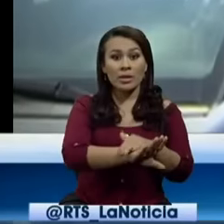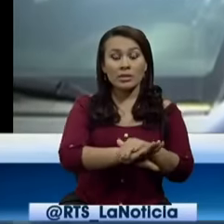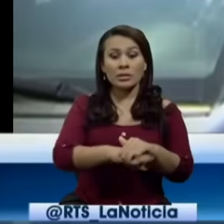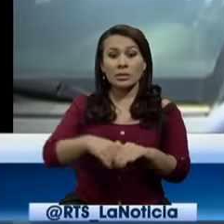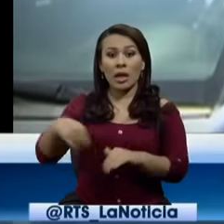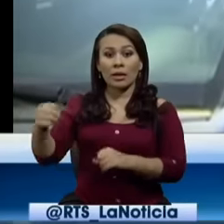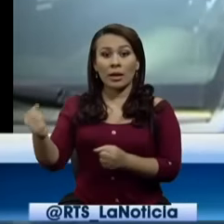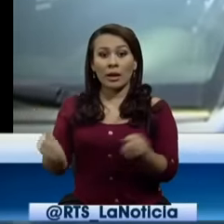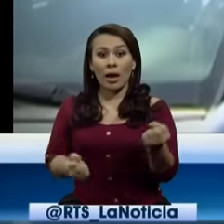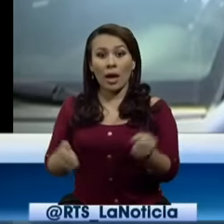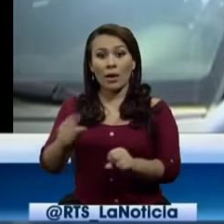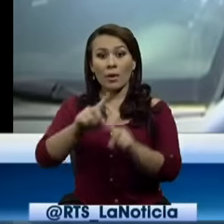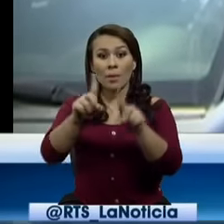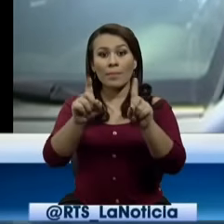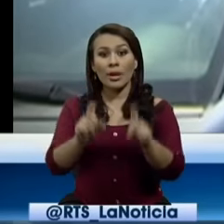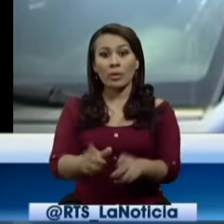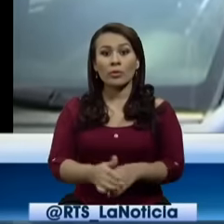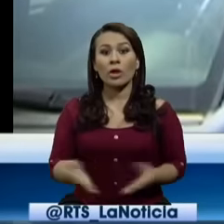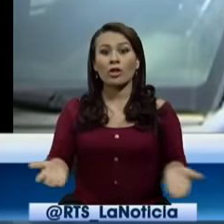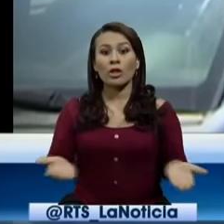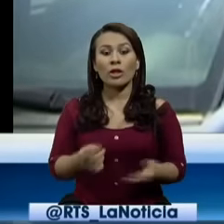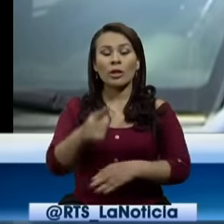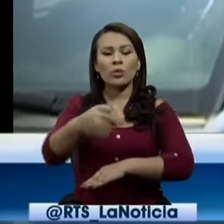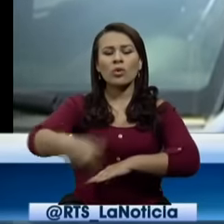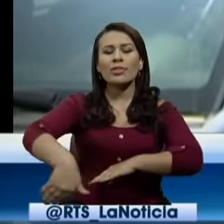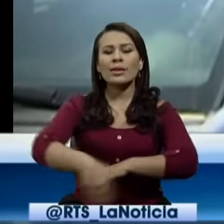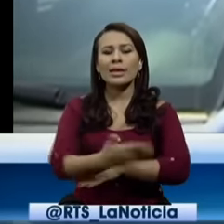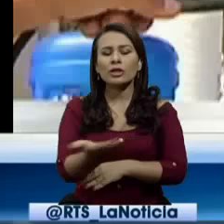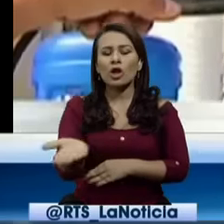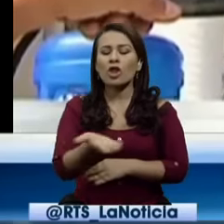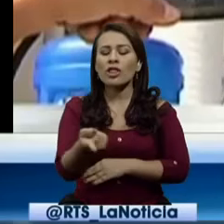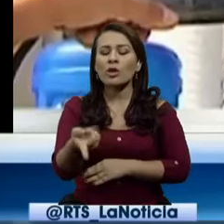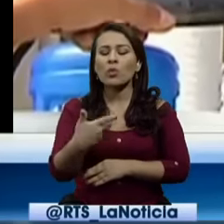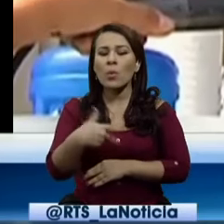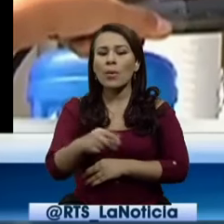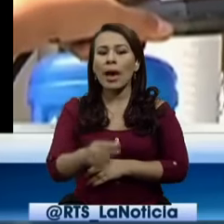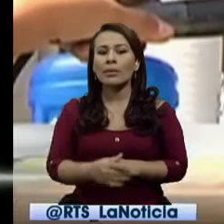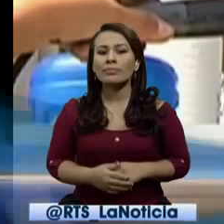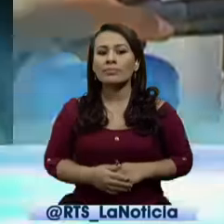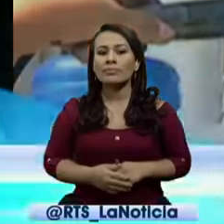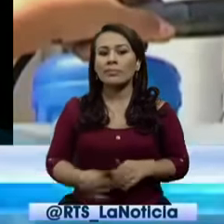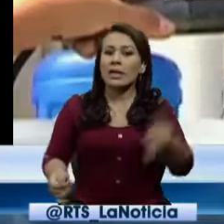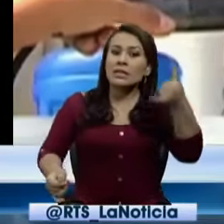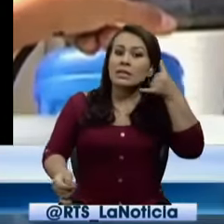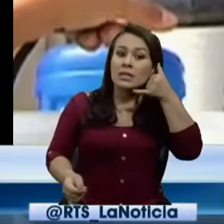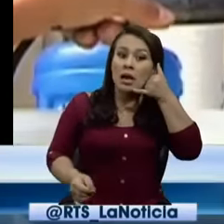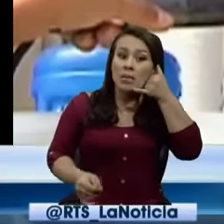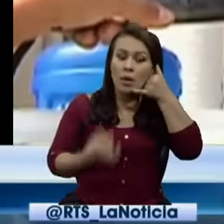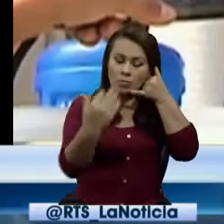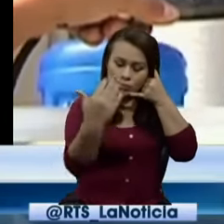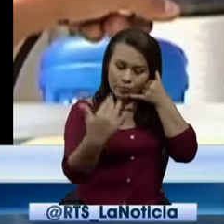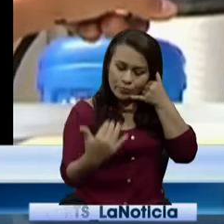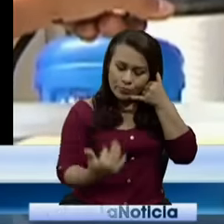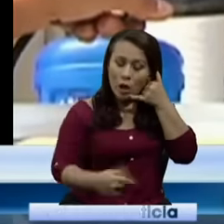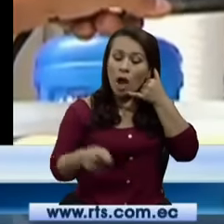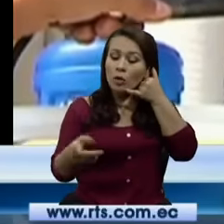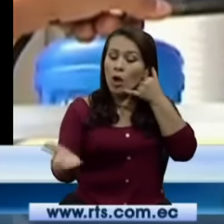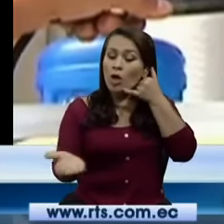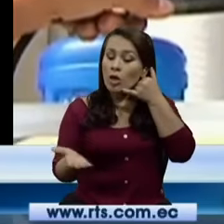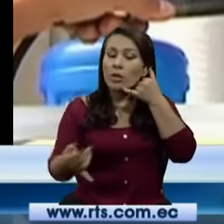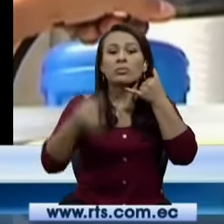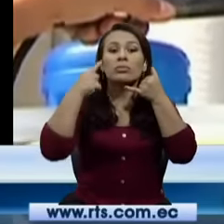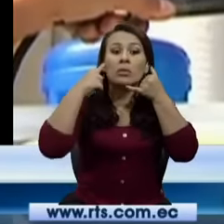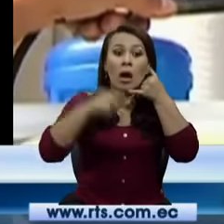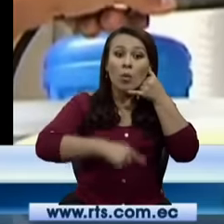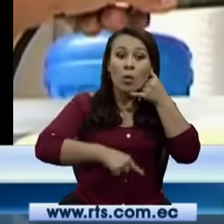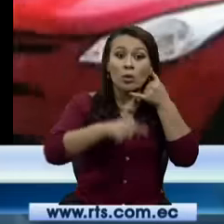pregunta la dirección del domicilio lo que es manzana y Villa y procedemos a confirmar aquí que tenemos un registro un listado de todos